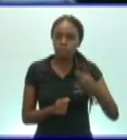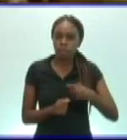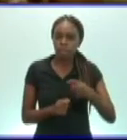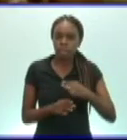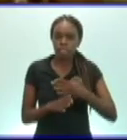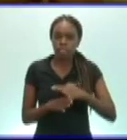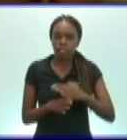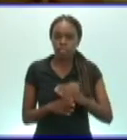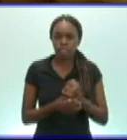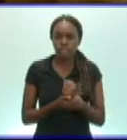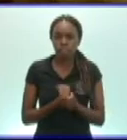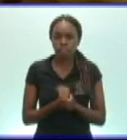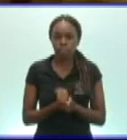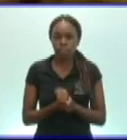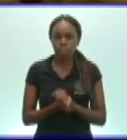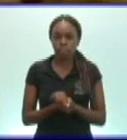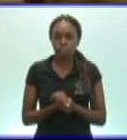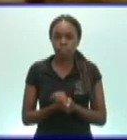distinto.